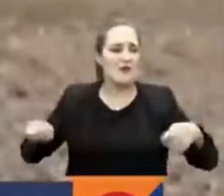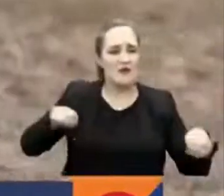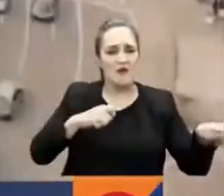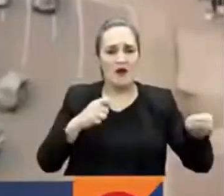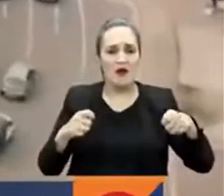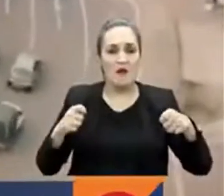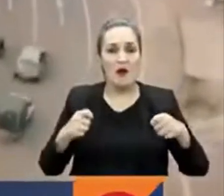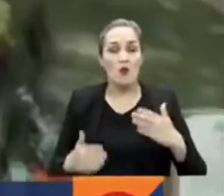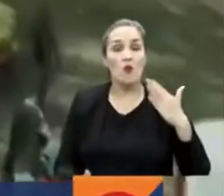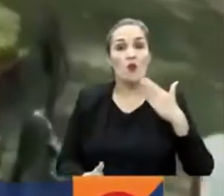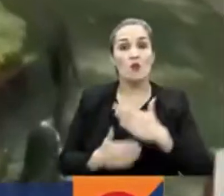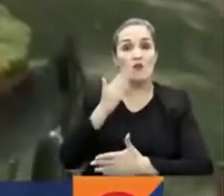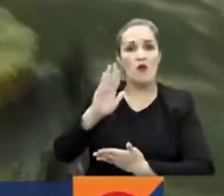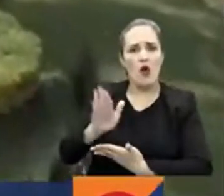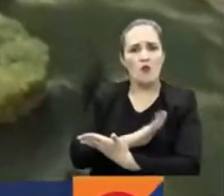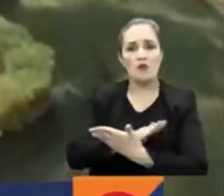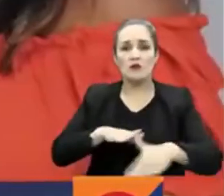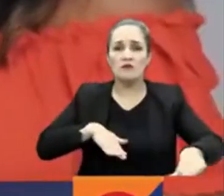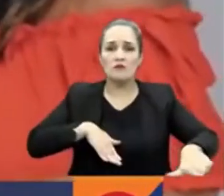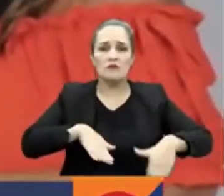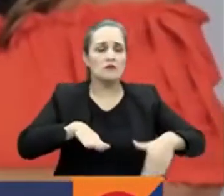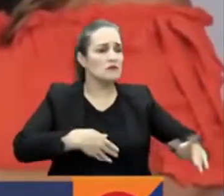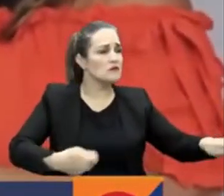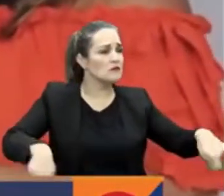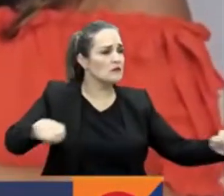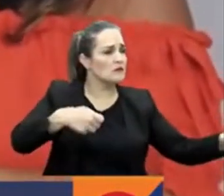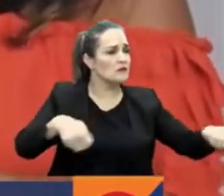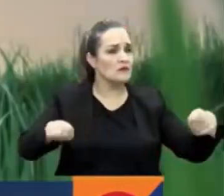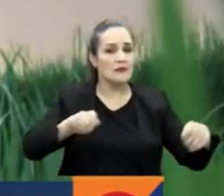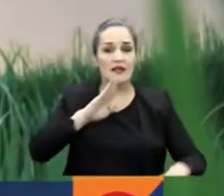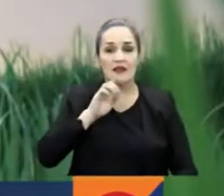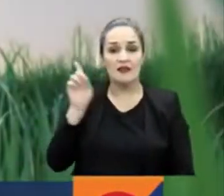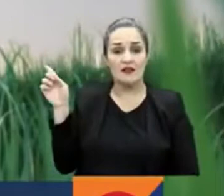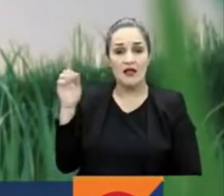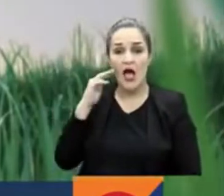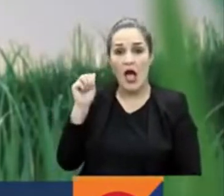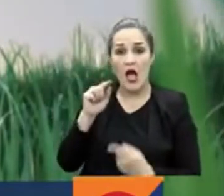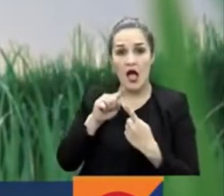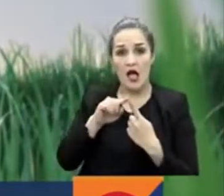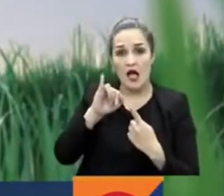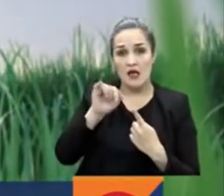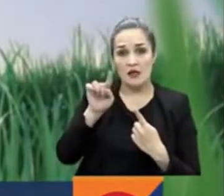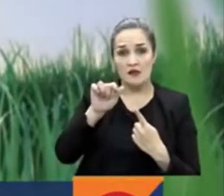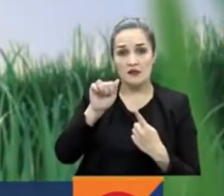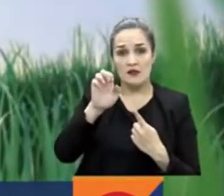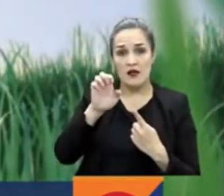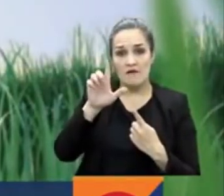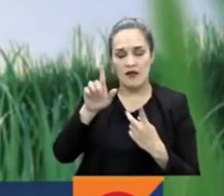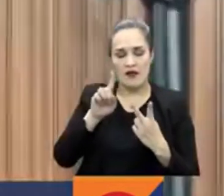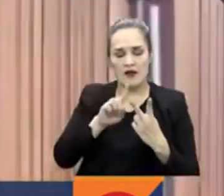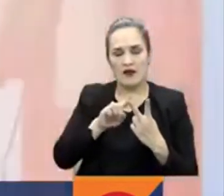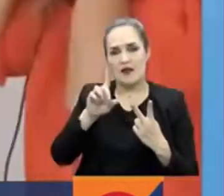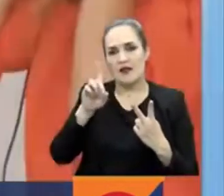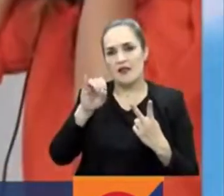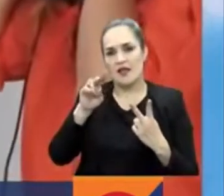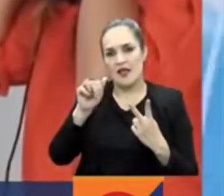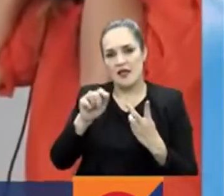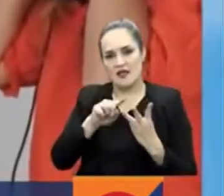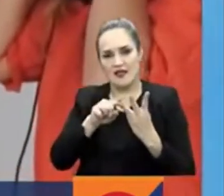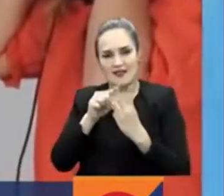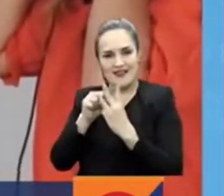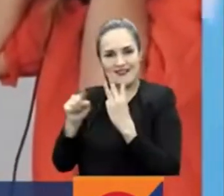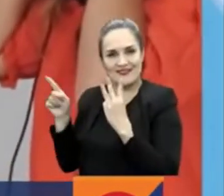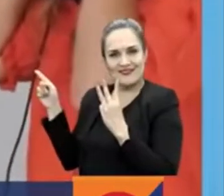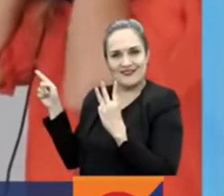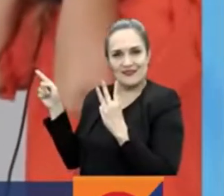Caña Dulce, un bambuco que cantan María Isabel Saavedra, Vicky Echeverry y Diana Serna. Es un homenaje a la mujer del Valle